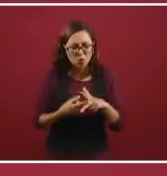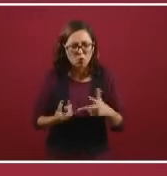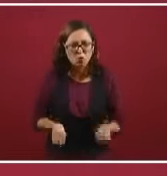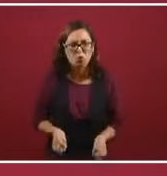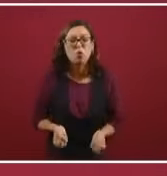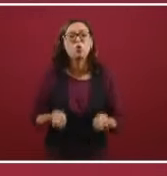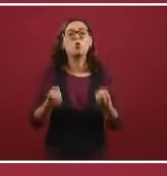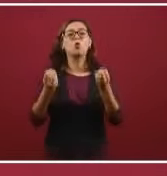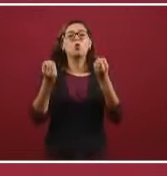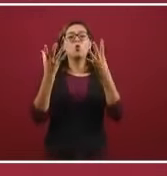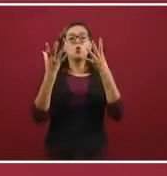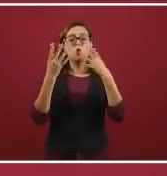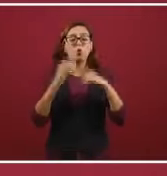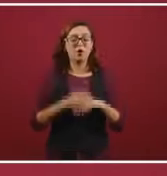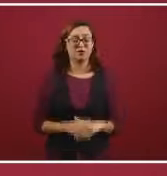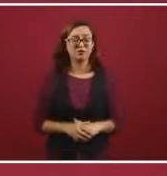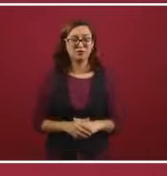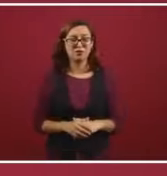se